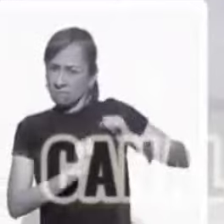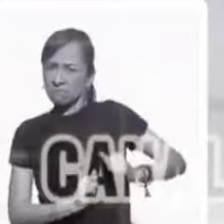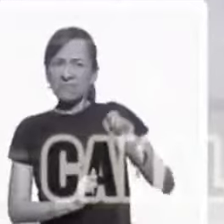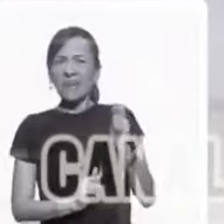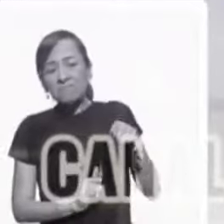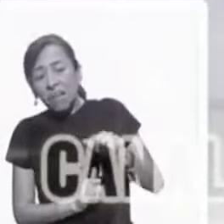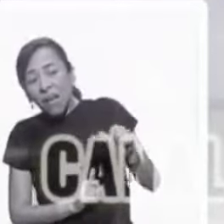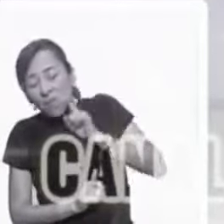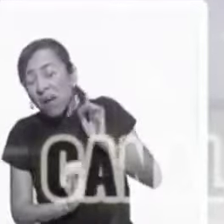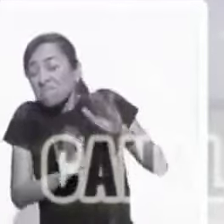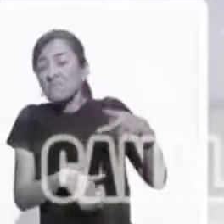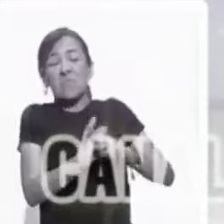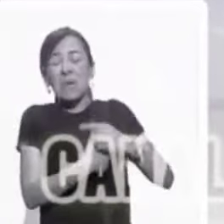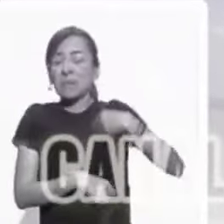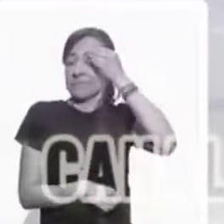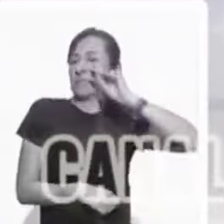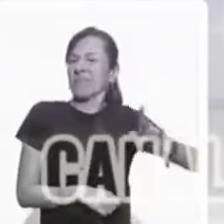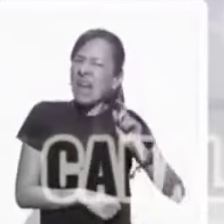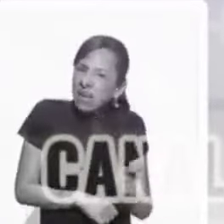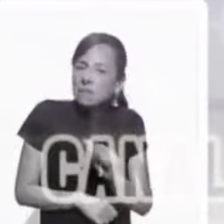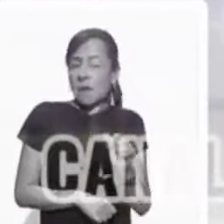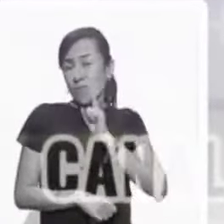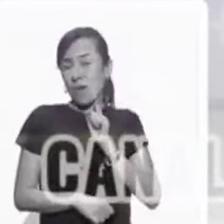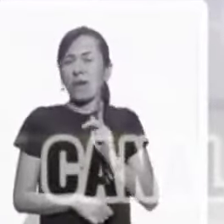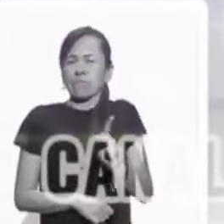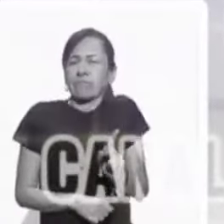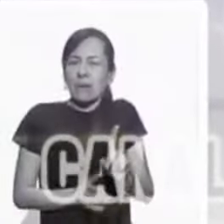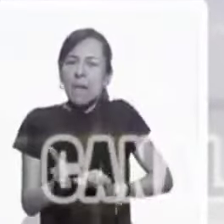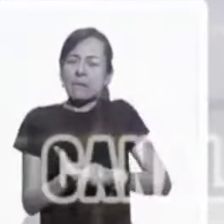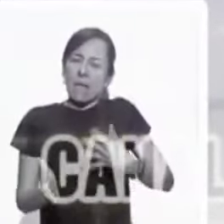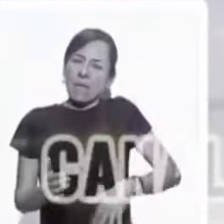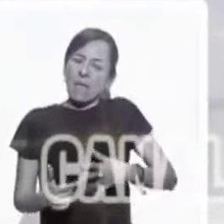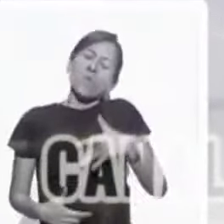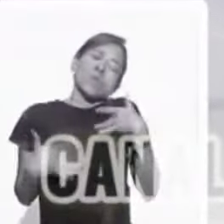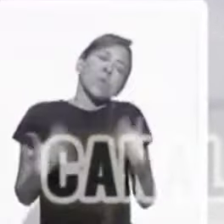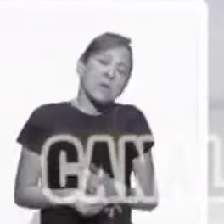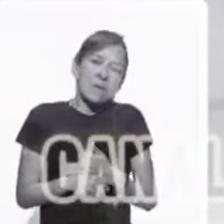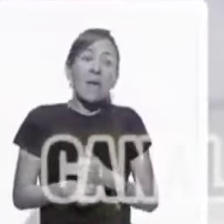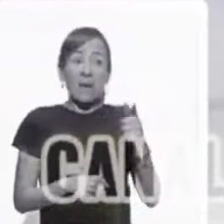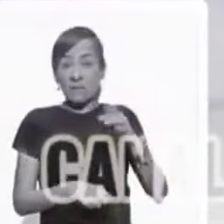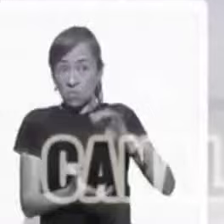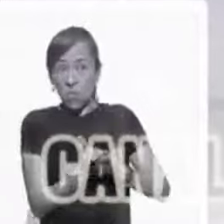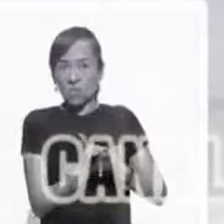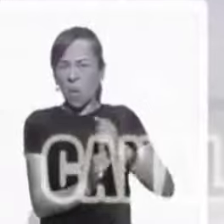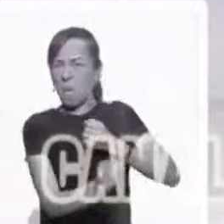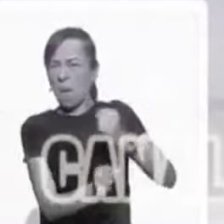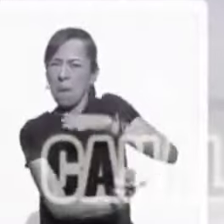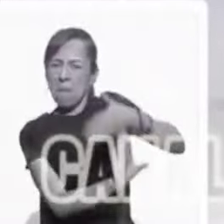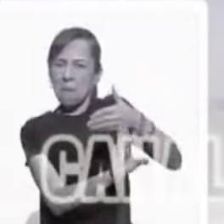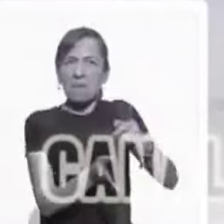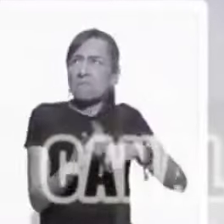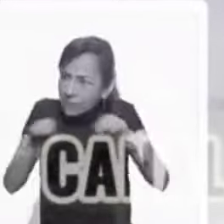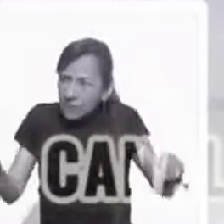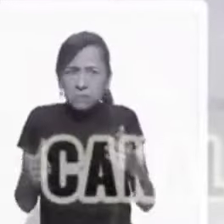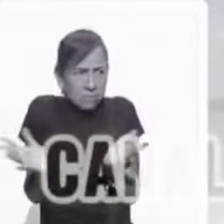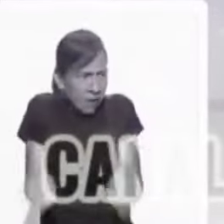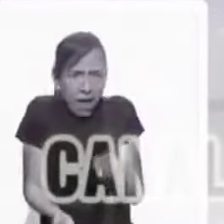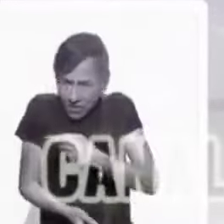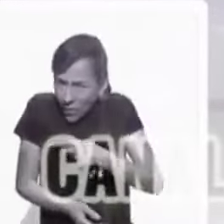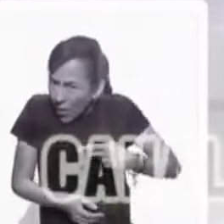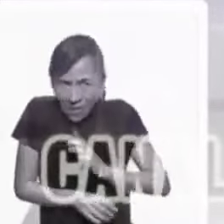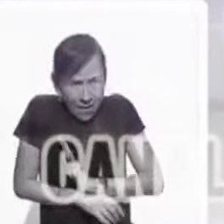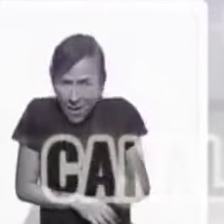significa una menstruación dolorosa de lo que significa que tu marido te agreda que tu casa no sea un lugar seguro de lo que significa que no puedas decidir sobre tu propio cuerpo